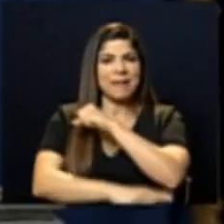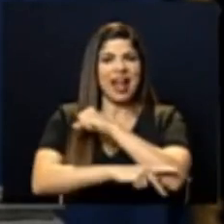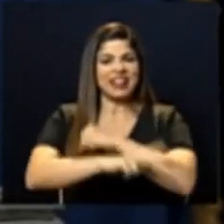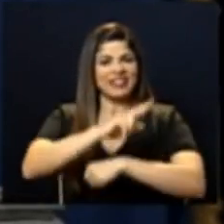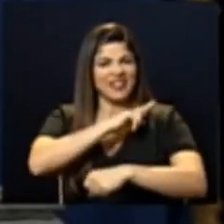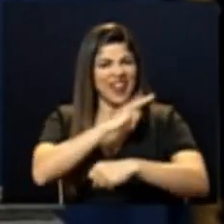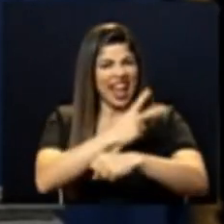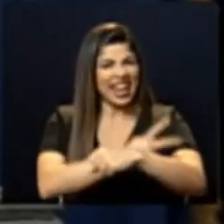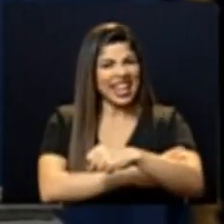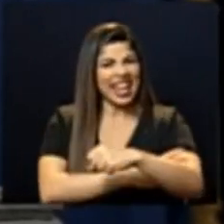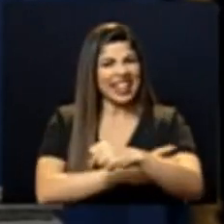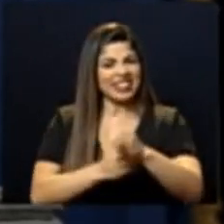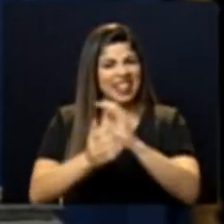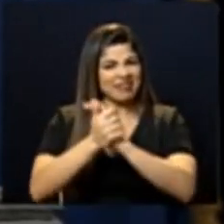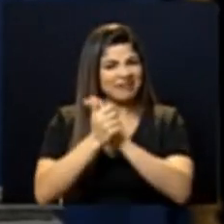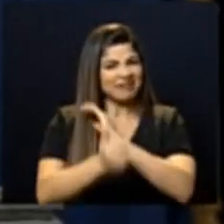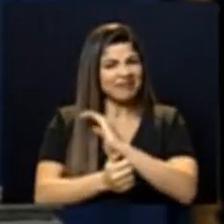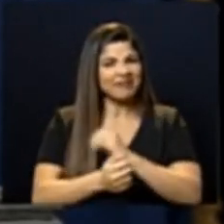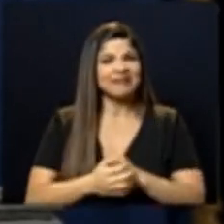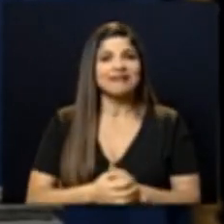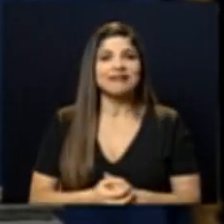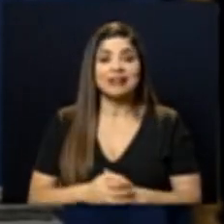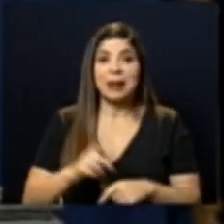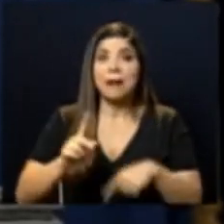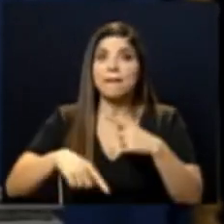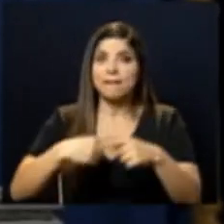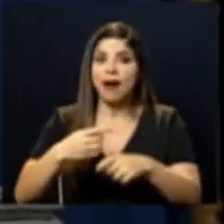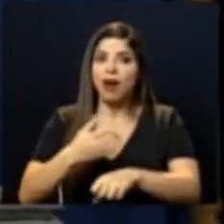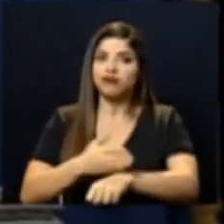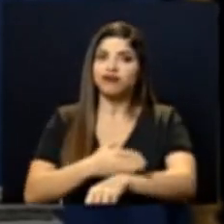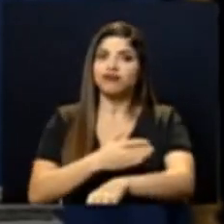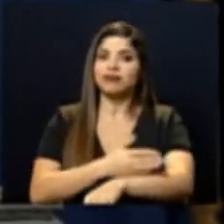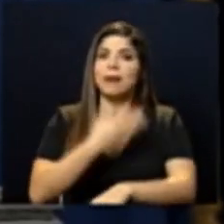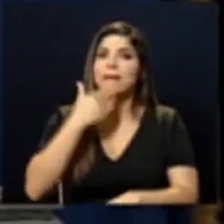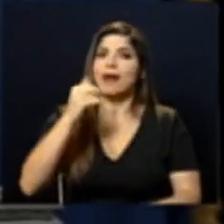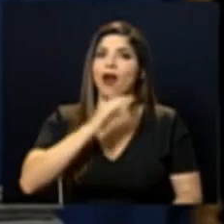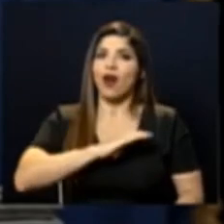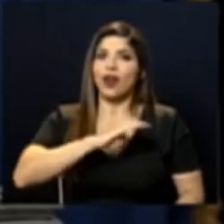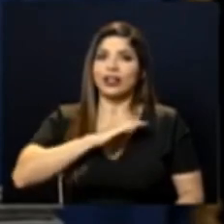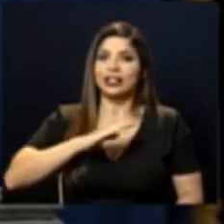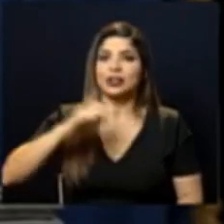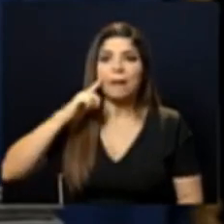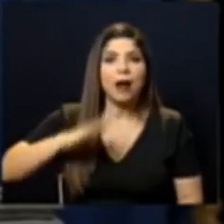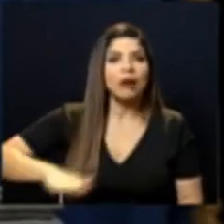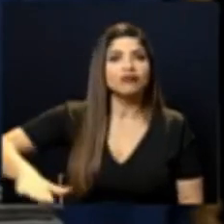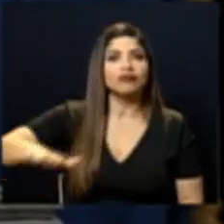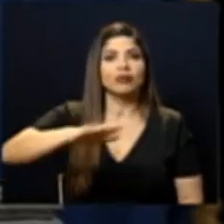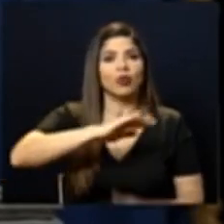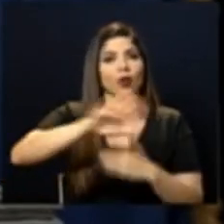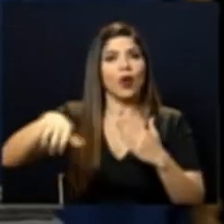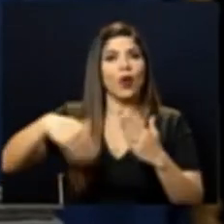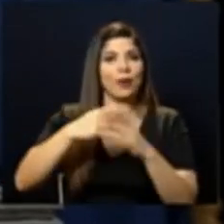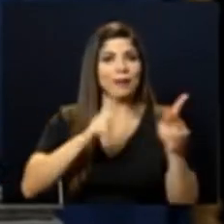capaz, tendremos aún mejores condiciones para todas las personas.